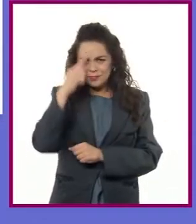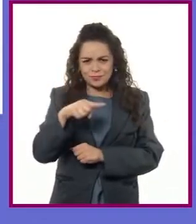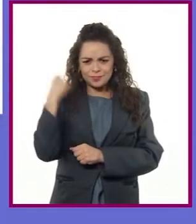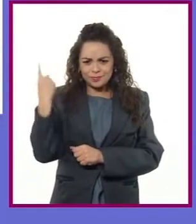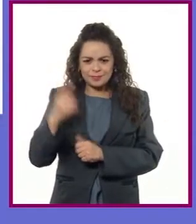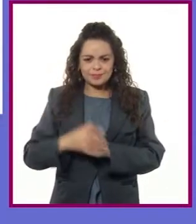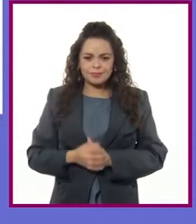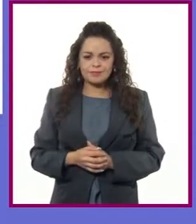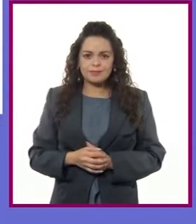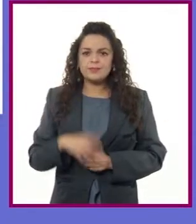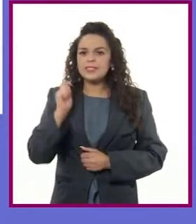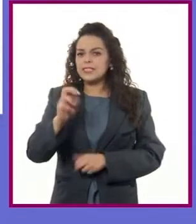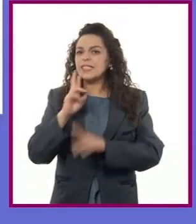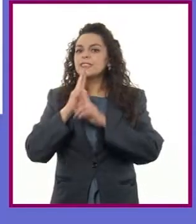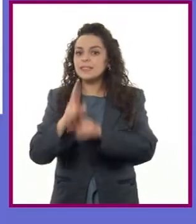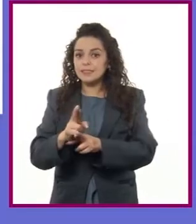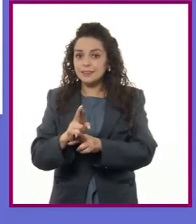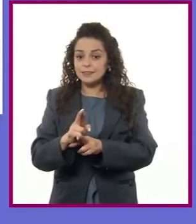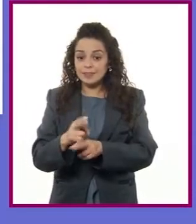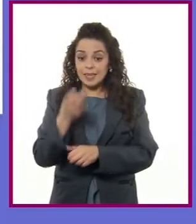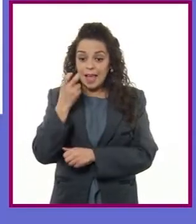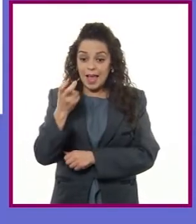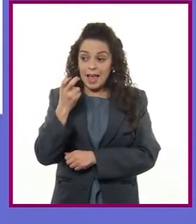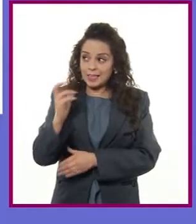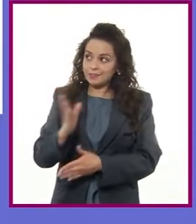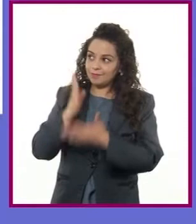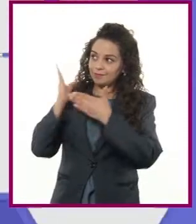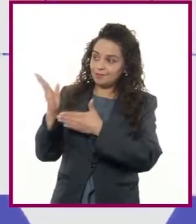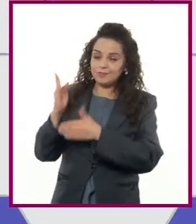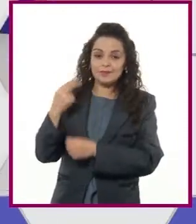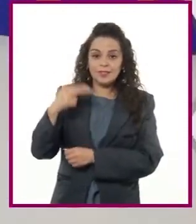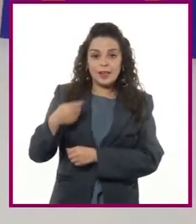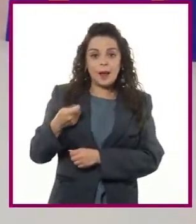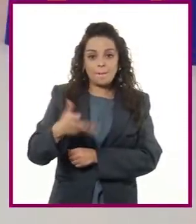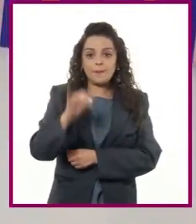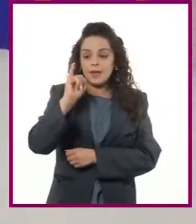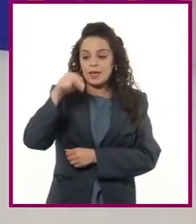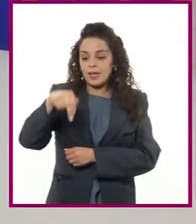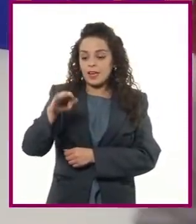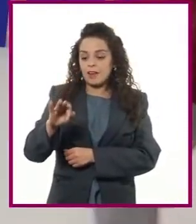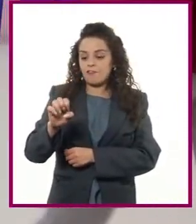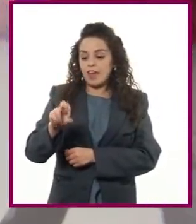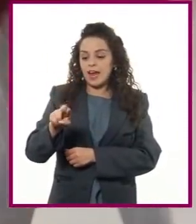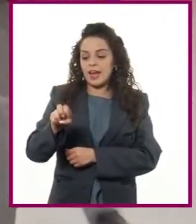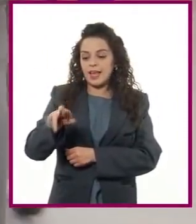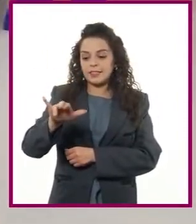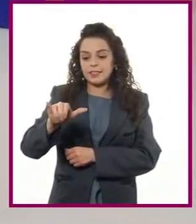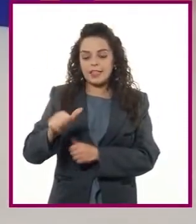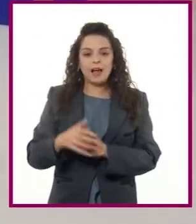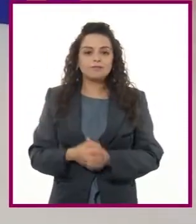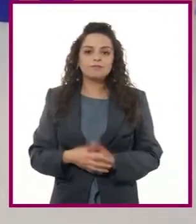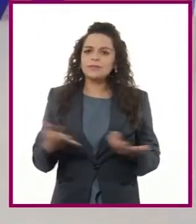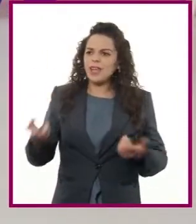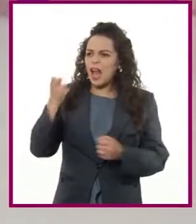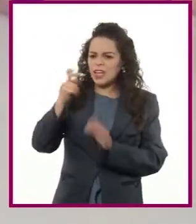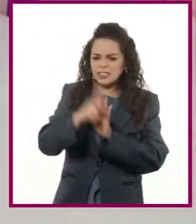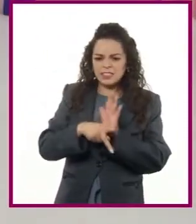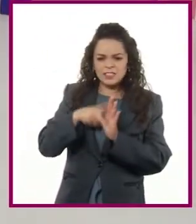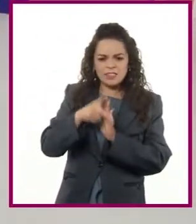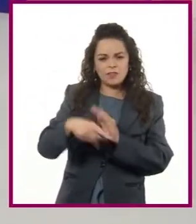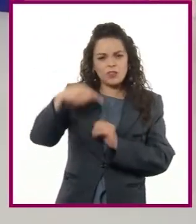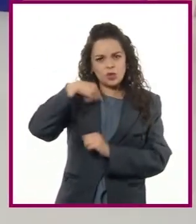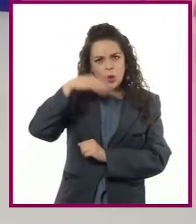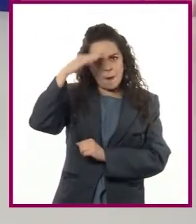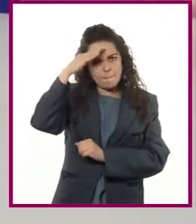resultado es una exquisita inferencia. Este video me hace pensar que al realizar una